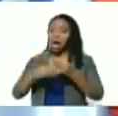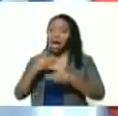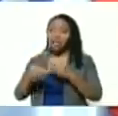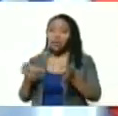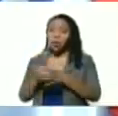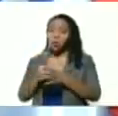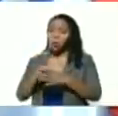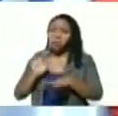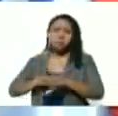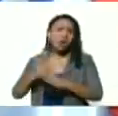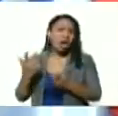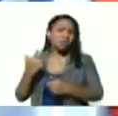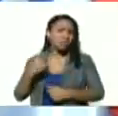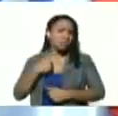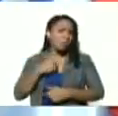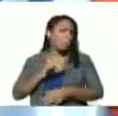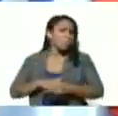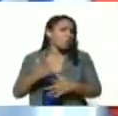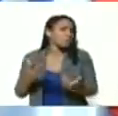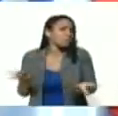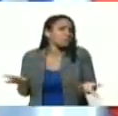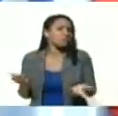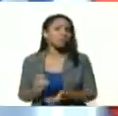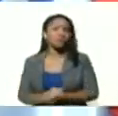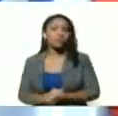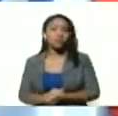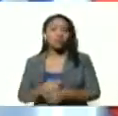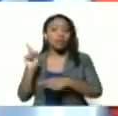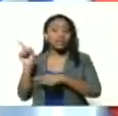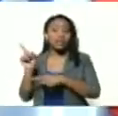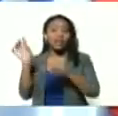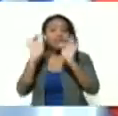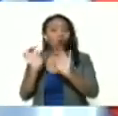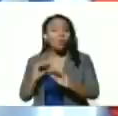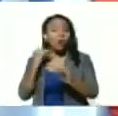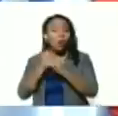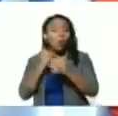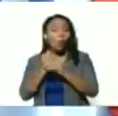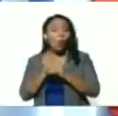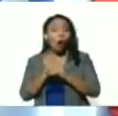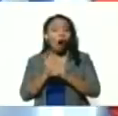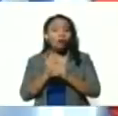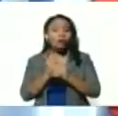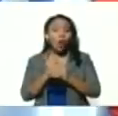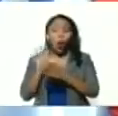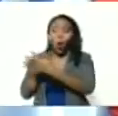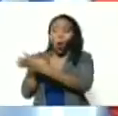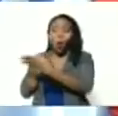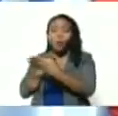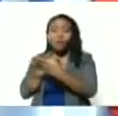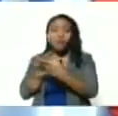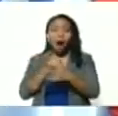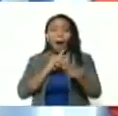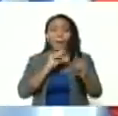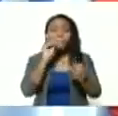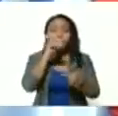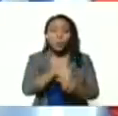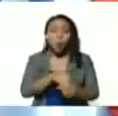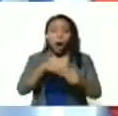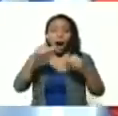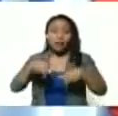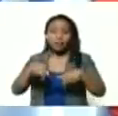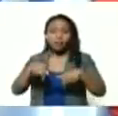comandita, ¿por qué no lo harían ellos? O sea, esa especie de patrón quiso instalarse aquí,